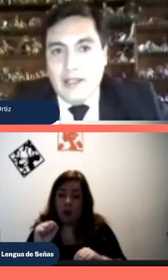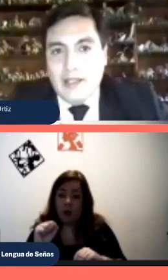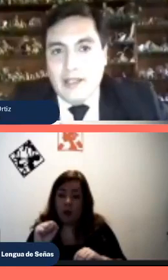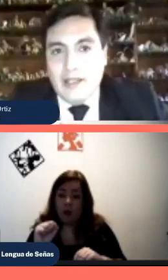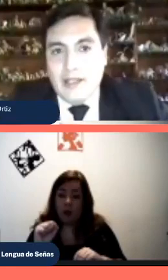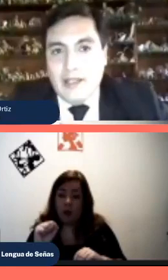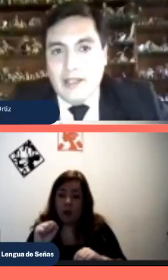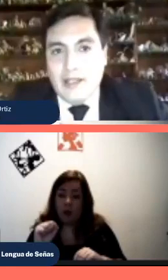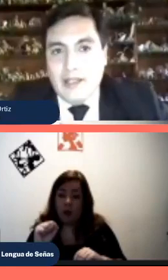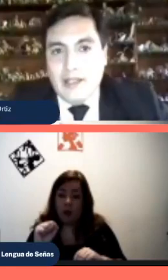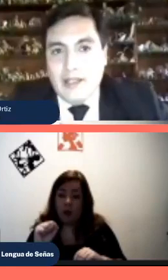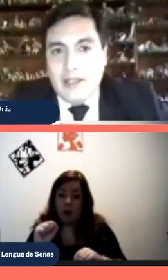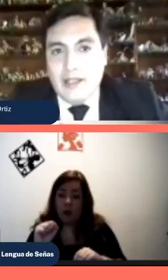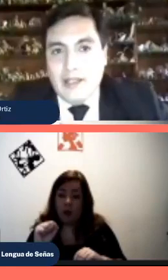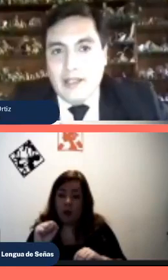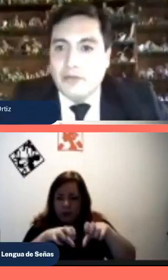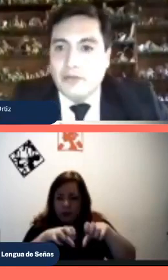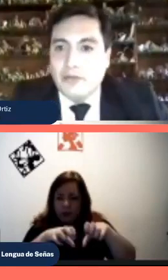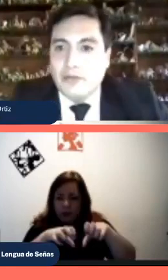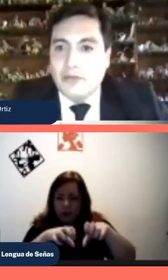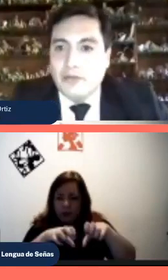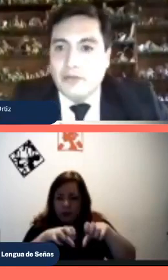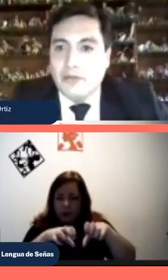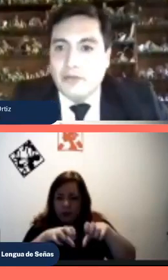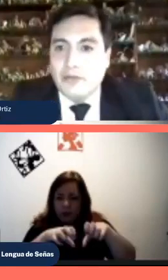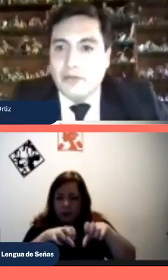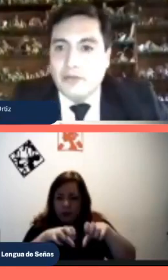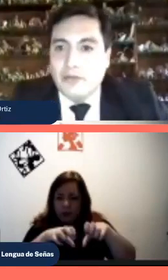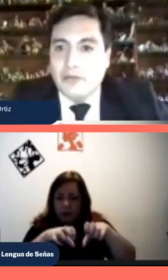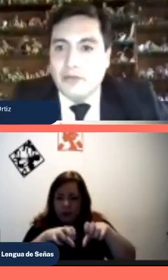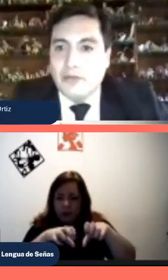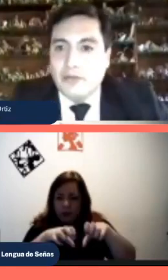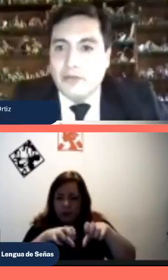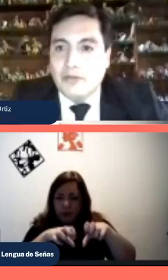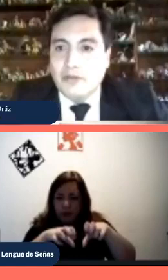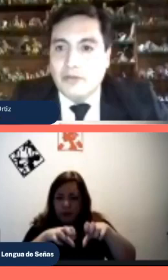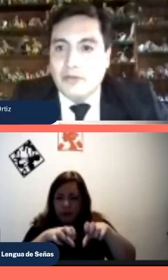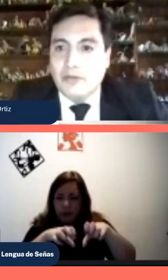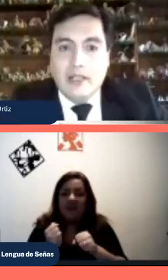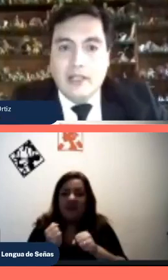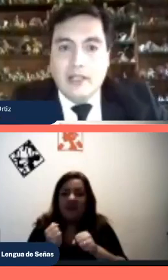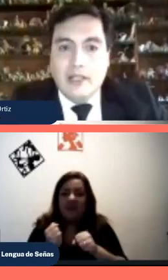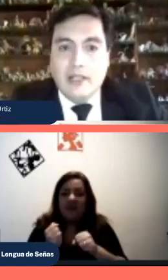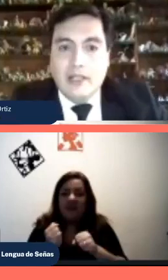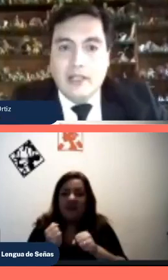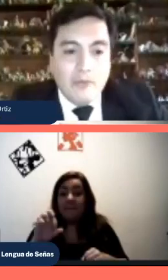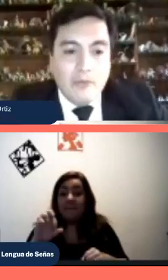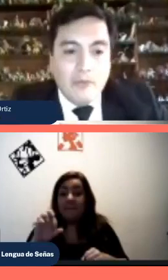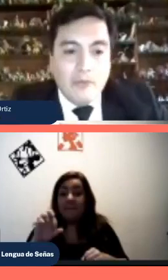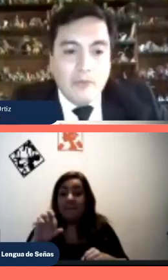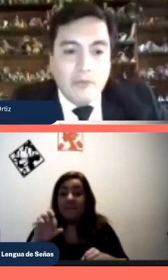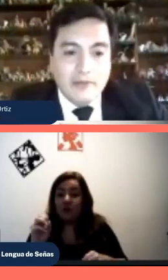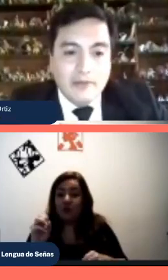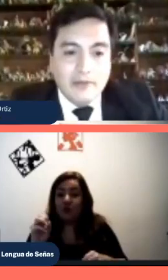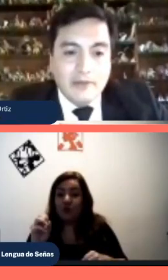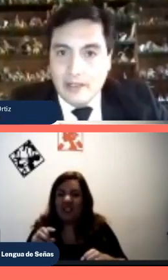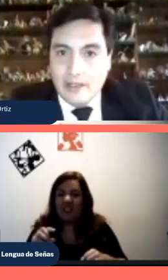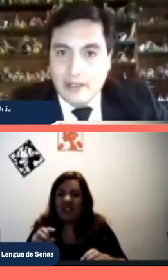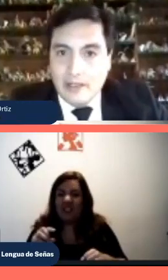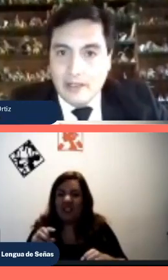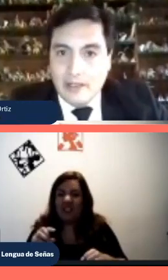hielo, es la existencia de perezosos gigantes, tanto del Milodón darwini, de